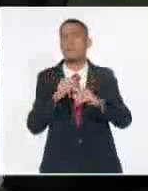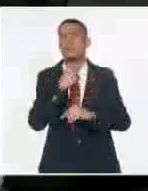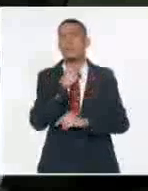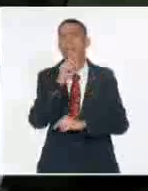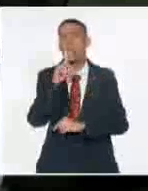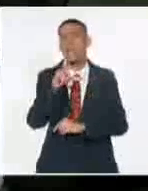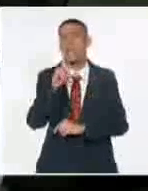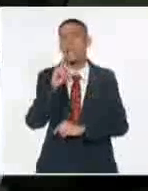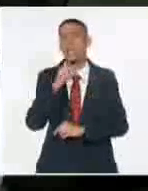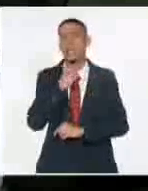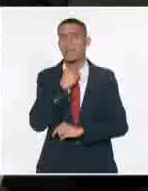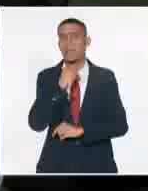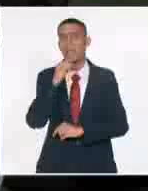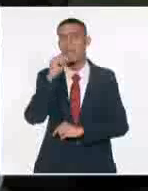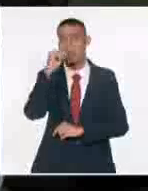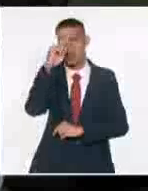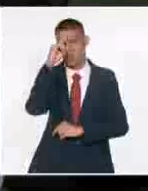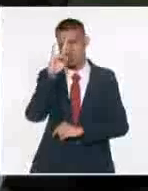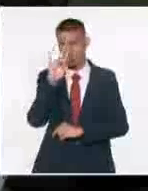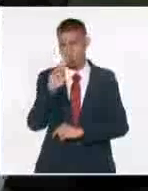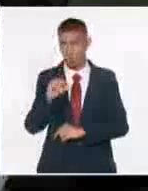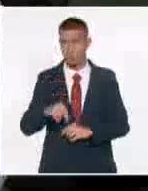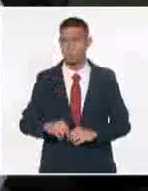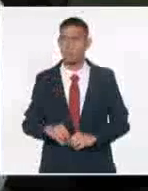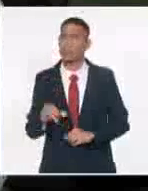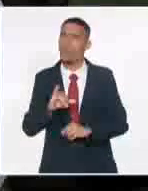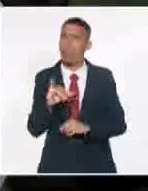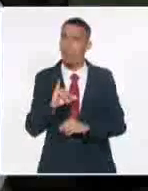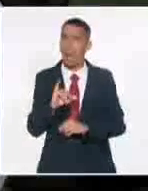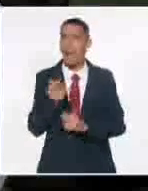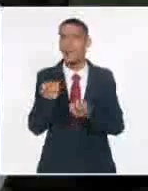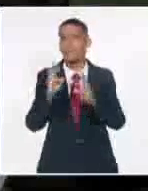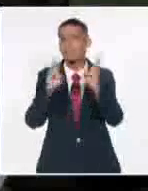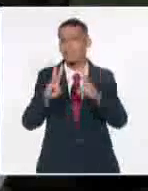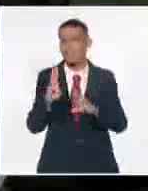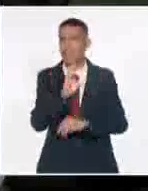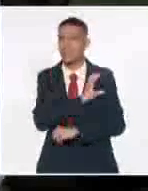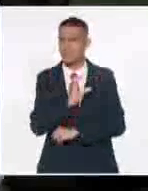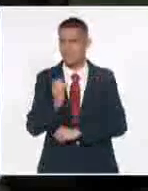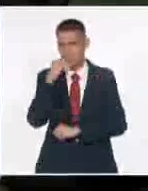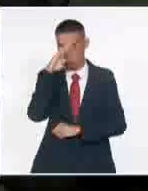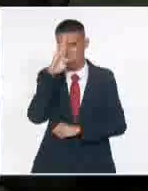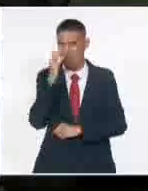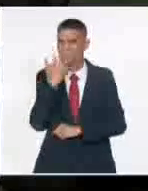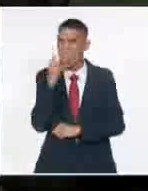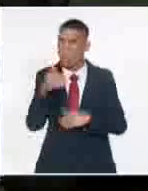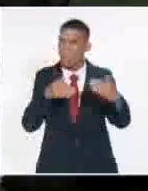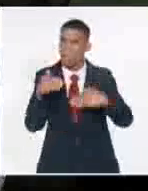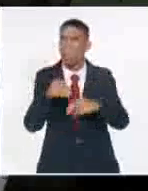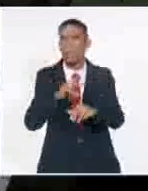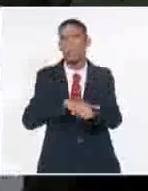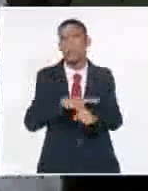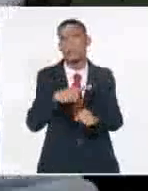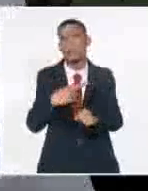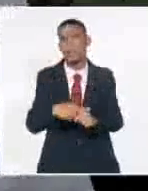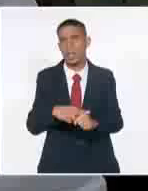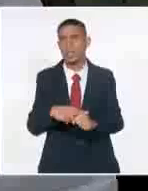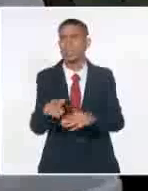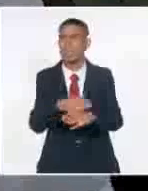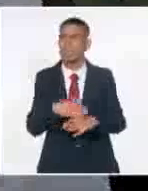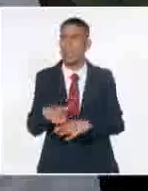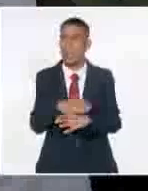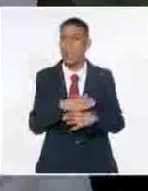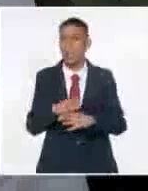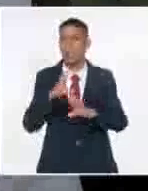el canal YouTube de la Cancillería de Cuba. Se encuentran presentes representantes de los medios